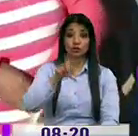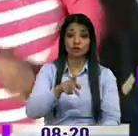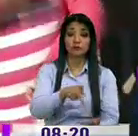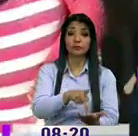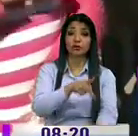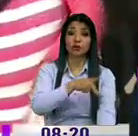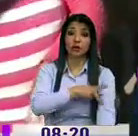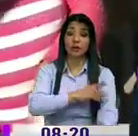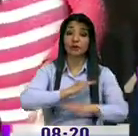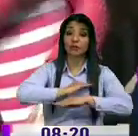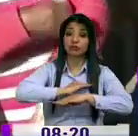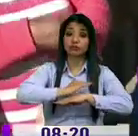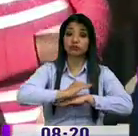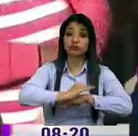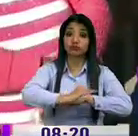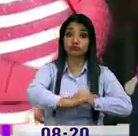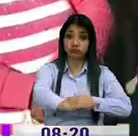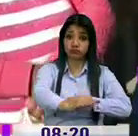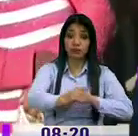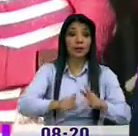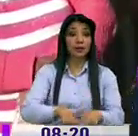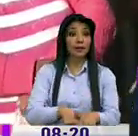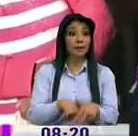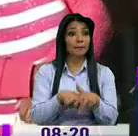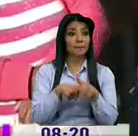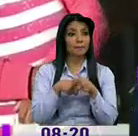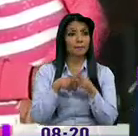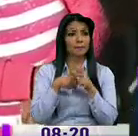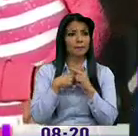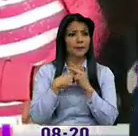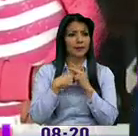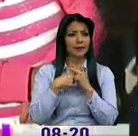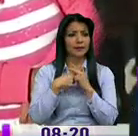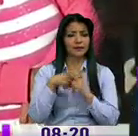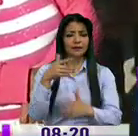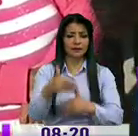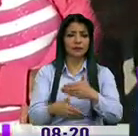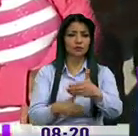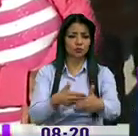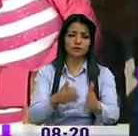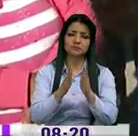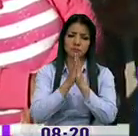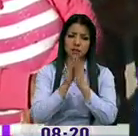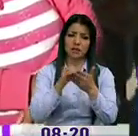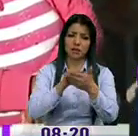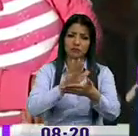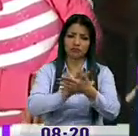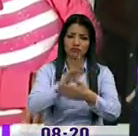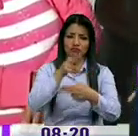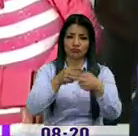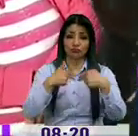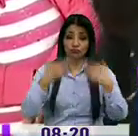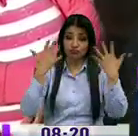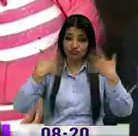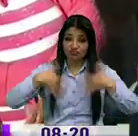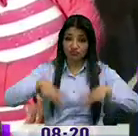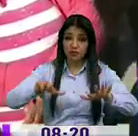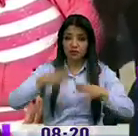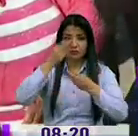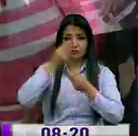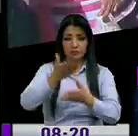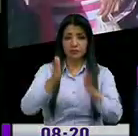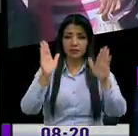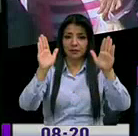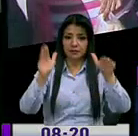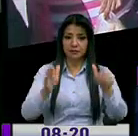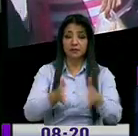de repavimentación que entendemos iniciará pues en los próximos meses. Así que con esta información yo me despido, y obviamente llamando la